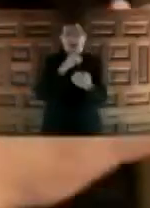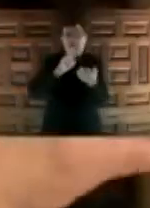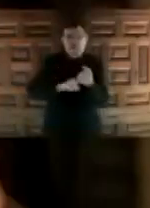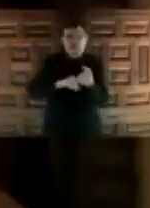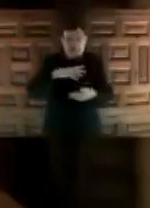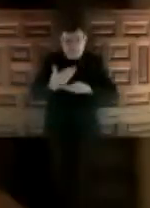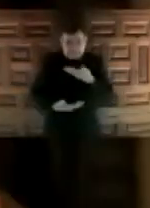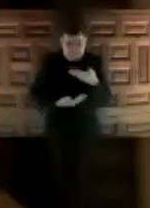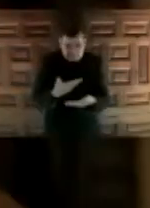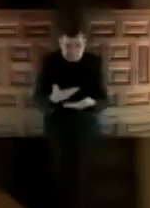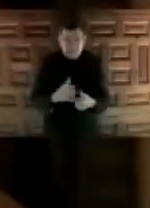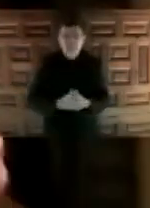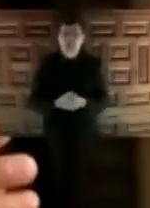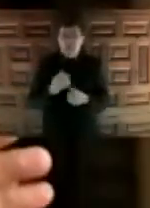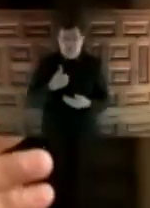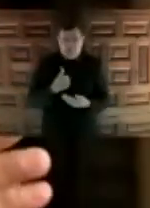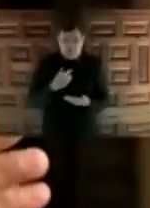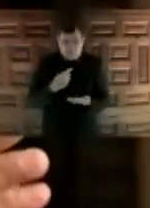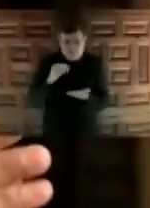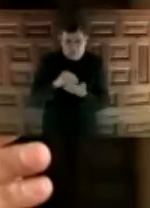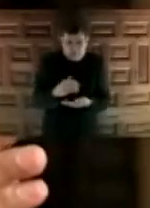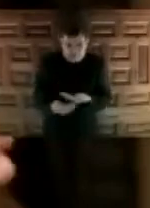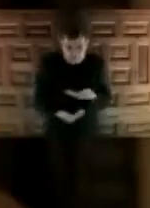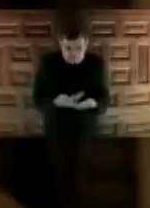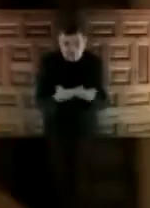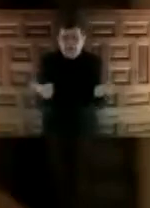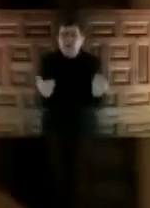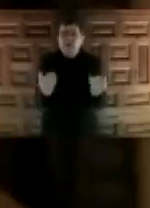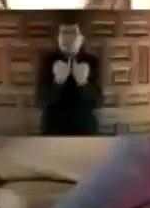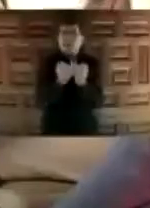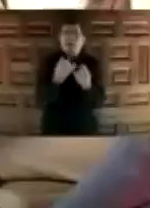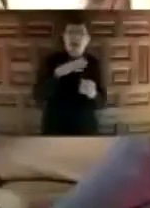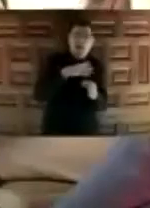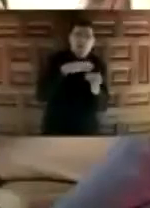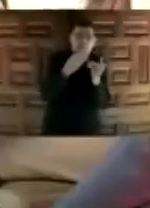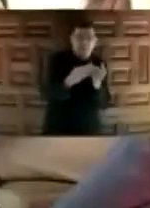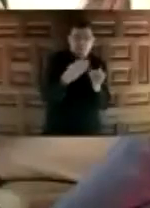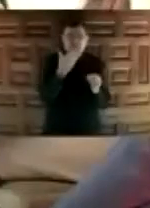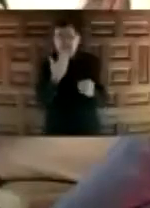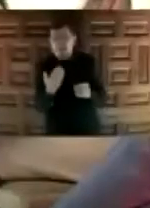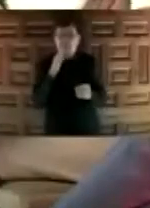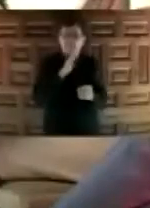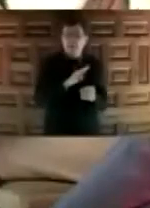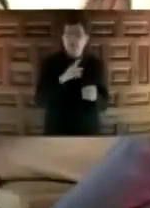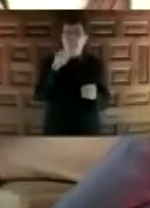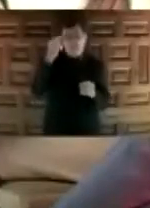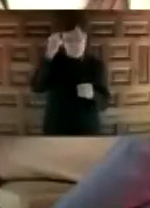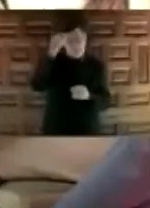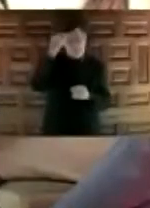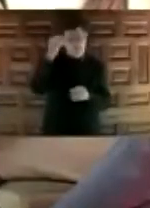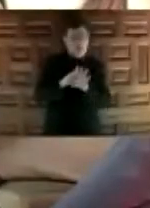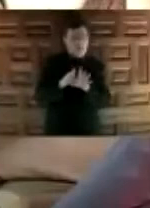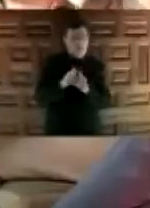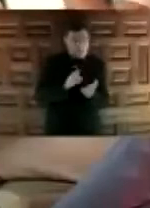como un servicio, como una prerrogativa, se puede cumplir o no. Pero si se concibe como un